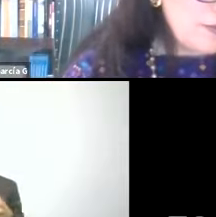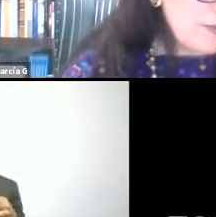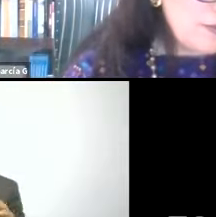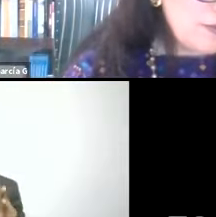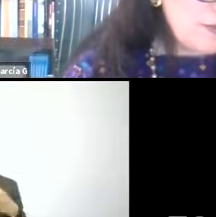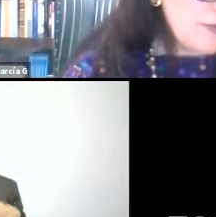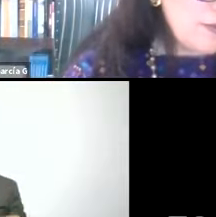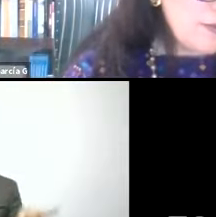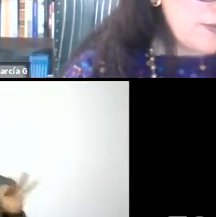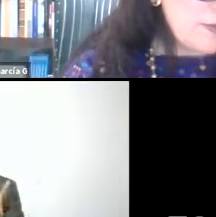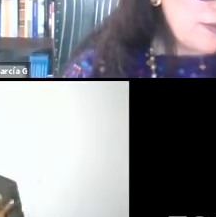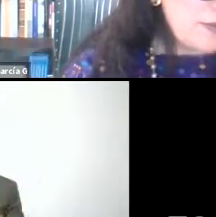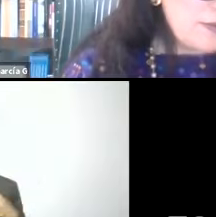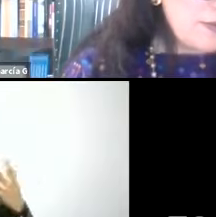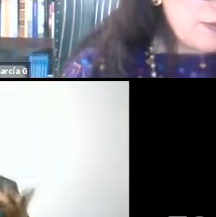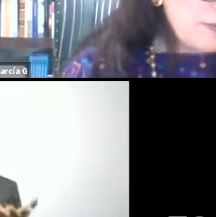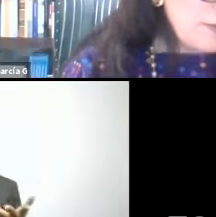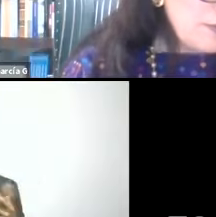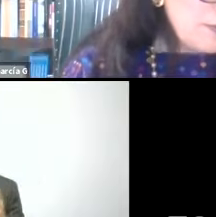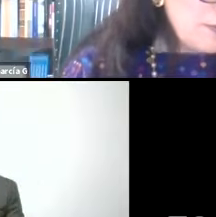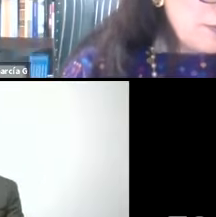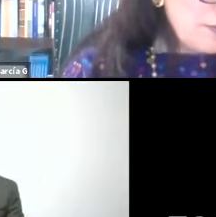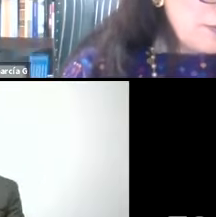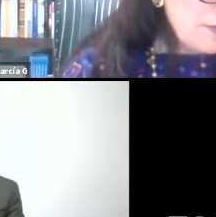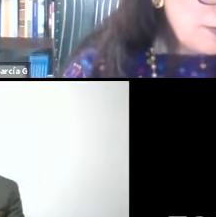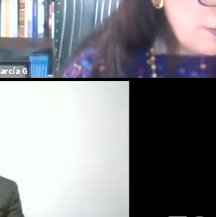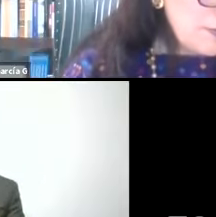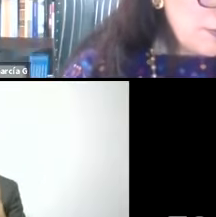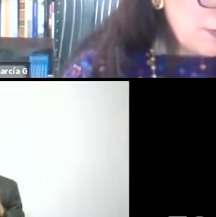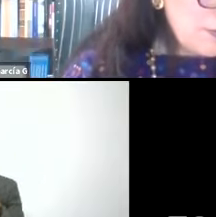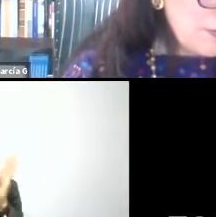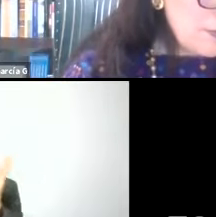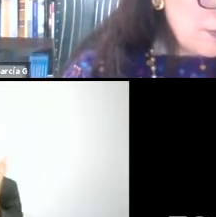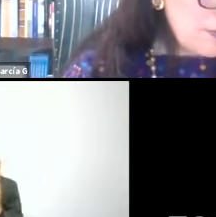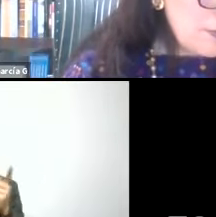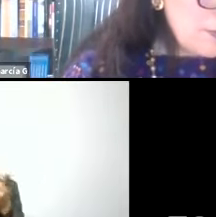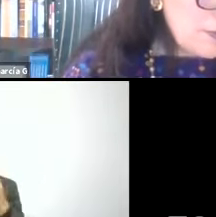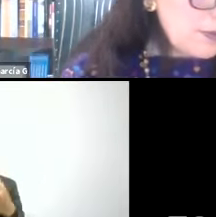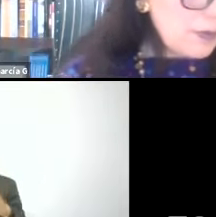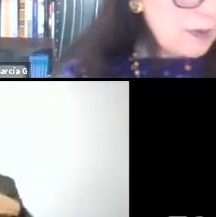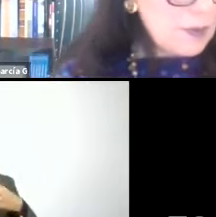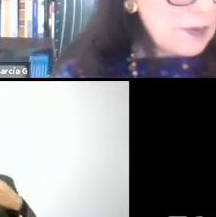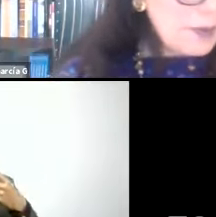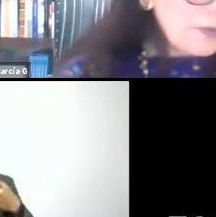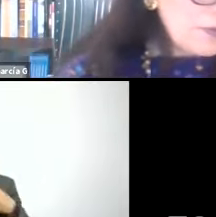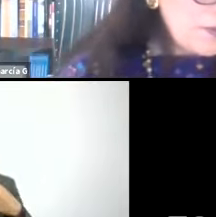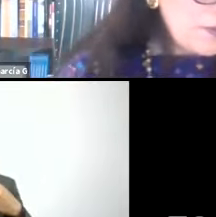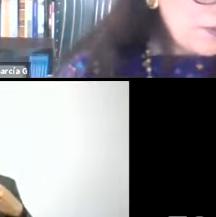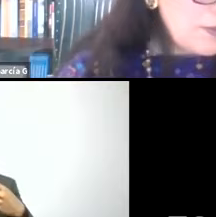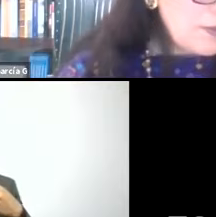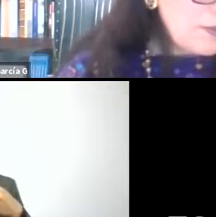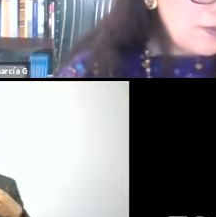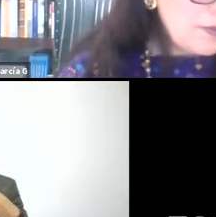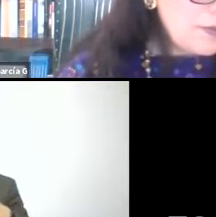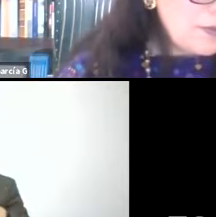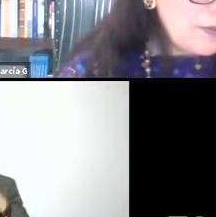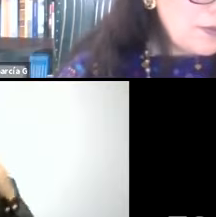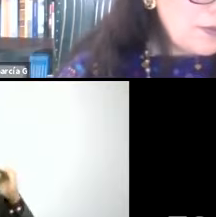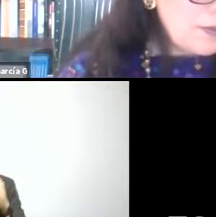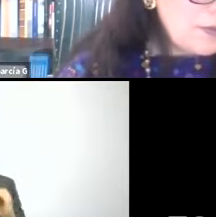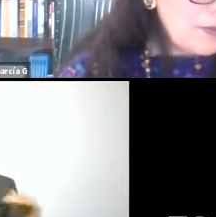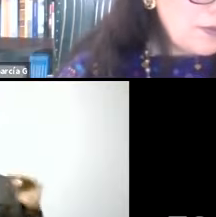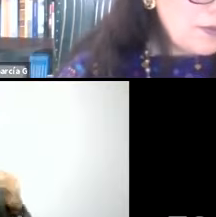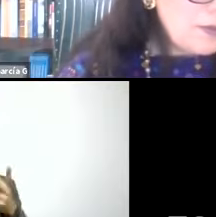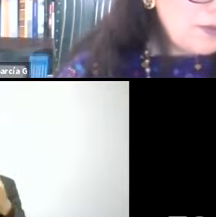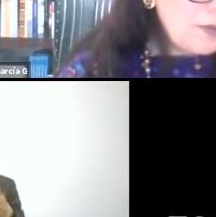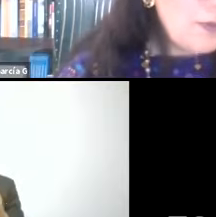pues todo el uso de estas metodologías como la perspectiva de género, ¿no? Y también, como ya he mencionado, agradezco